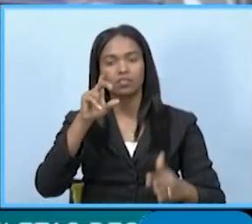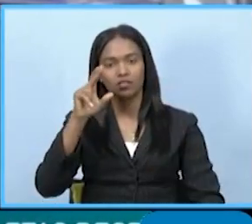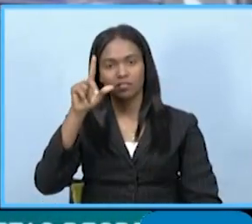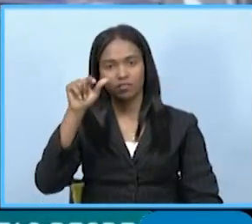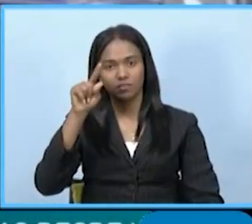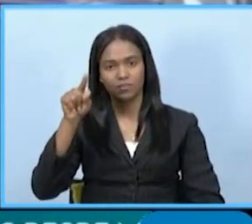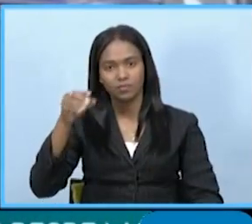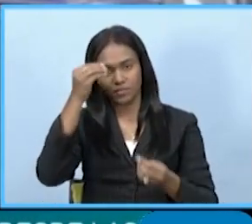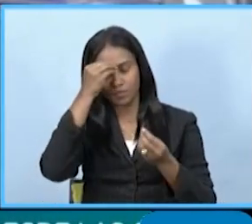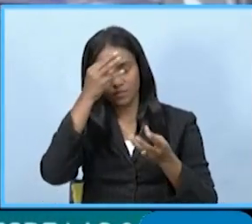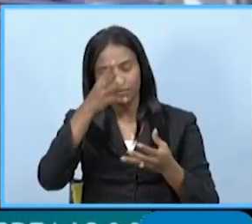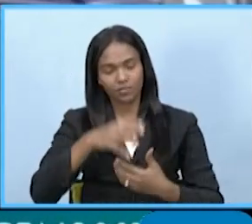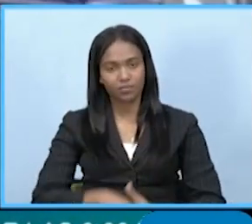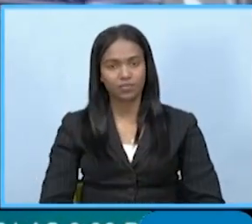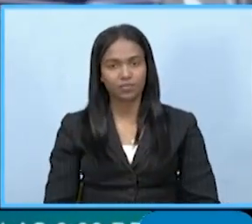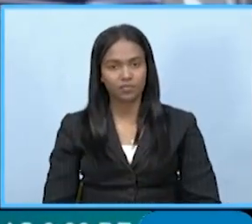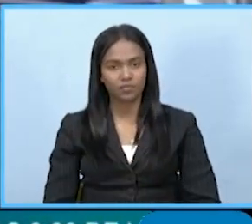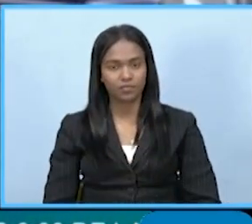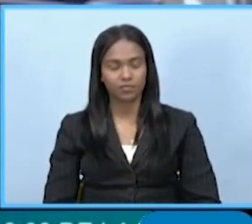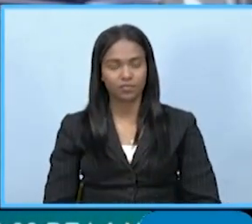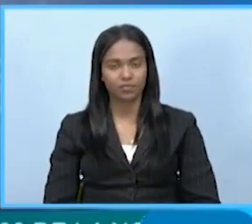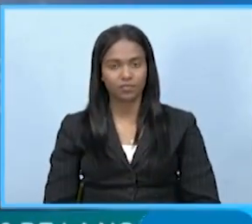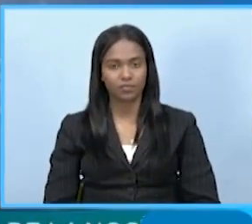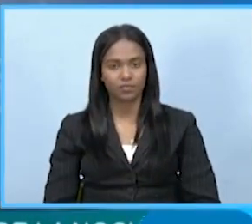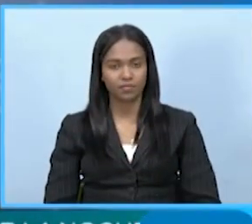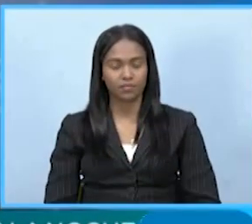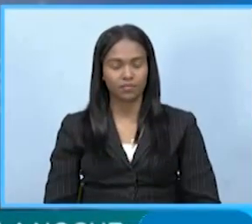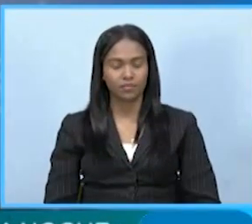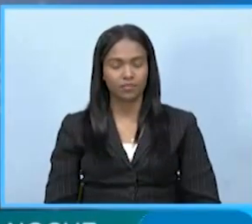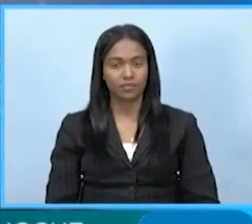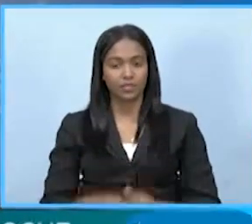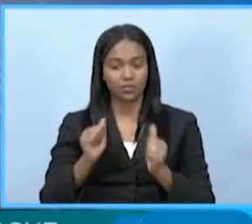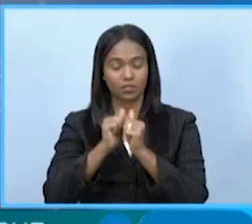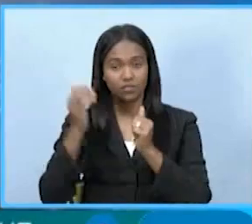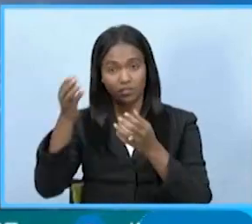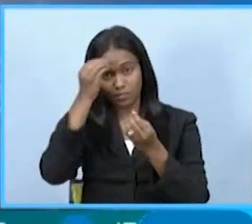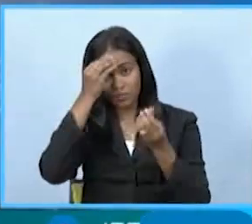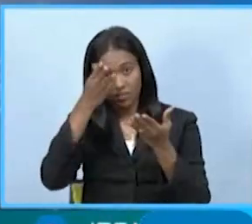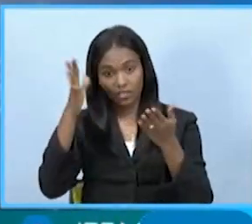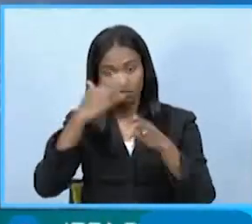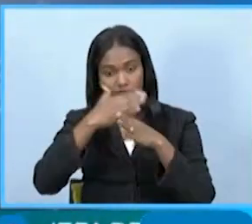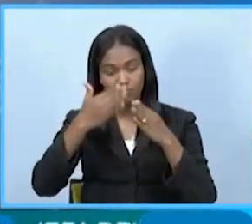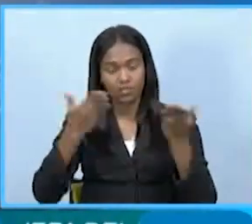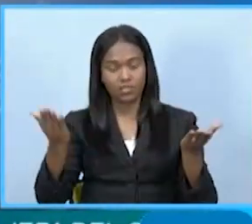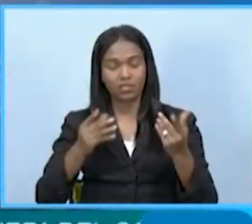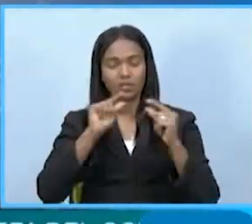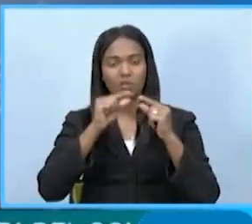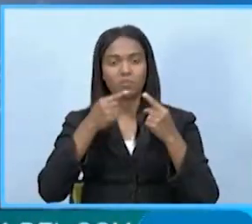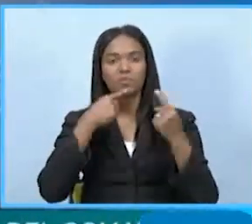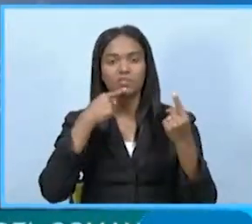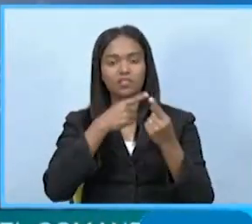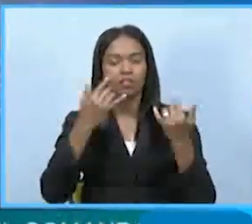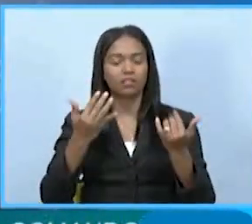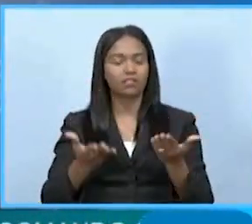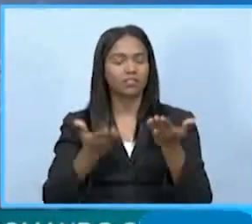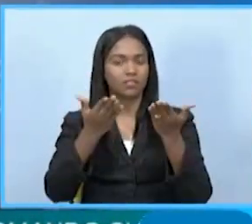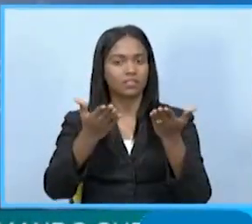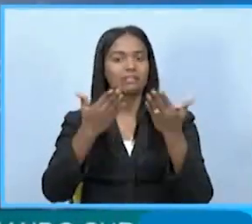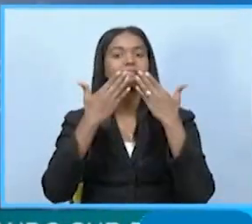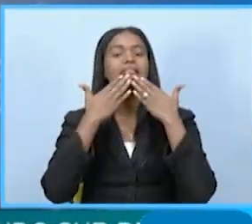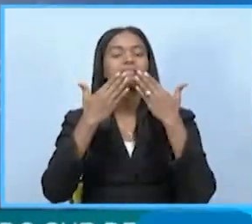Esther López, Central de Noticias. Amigos, con esta información llegamos al final de esta entrega de Central de